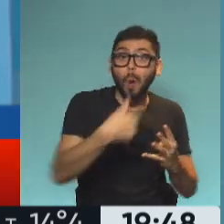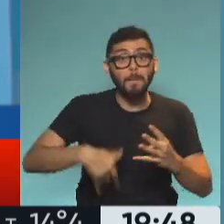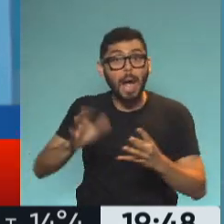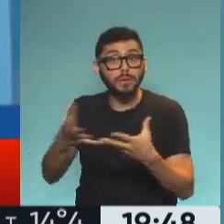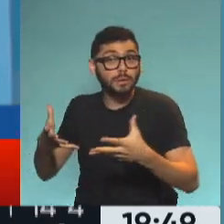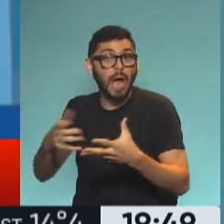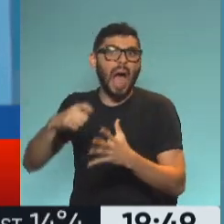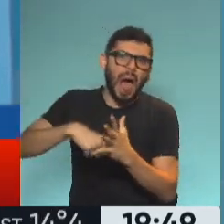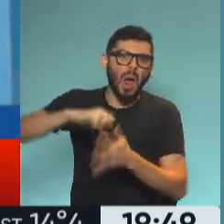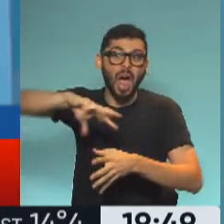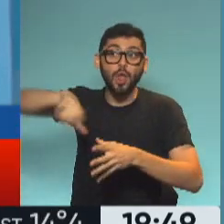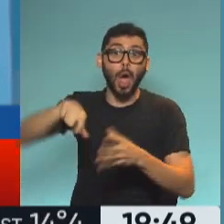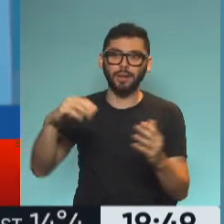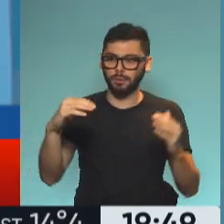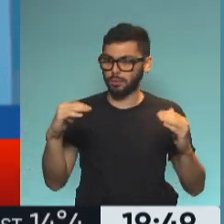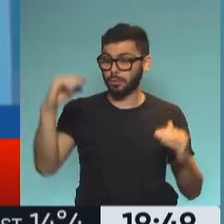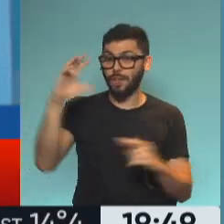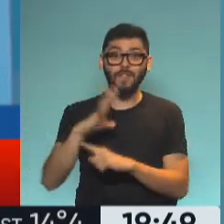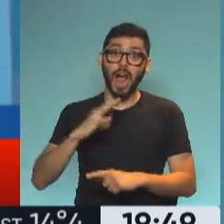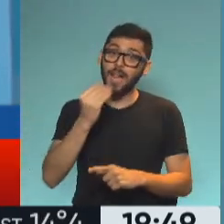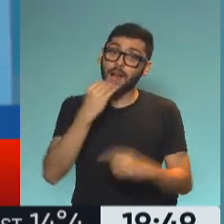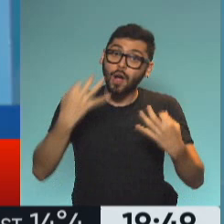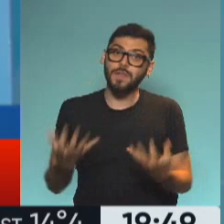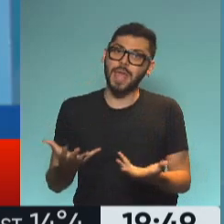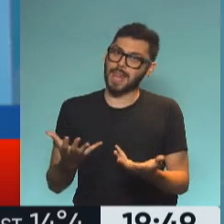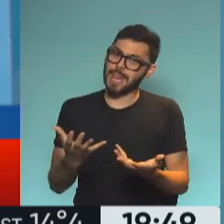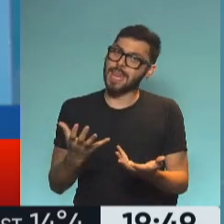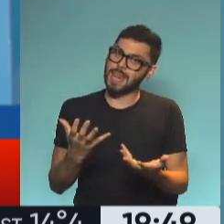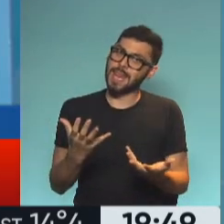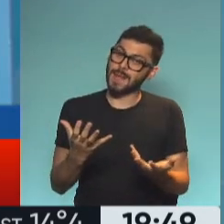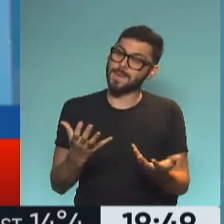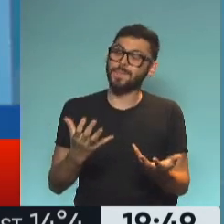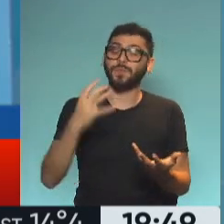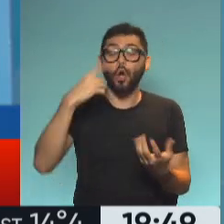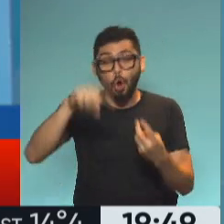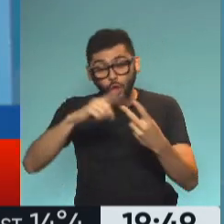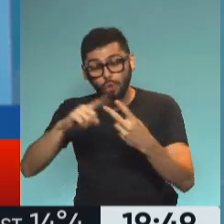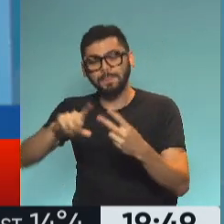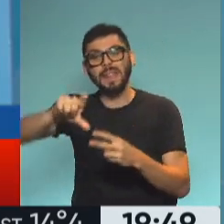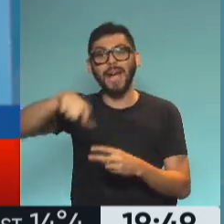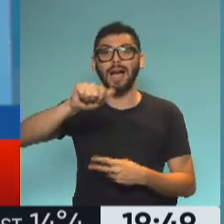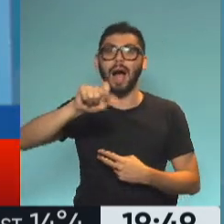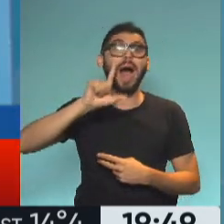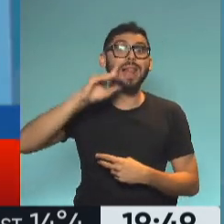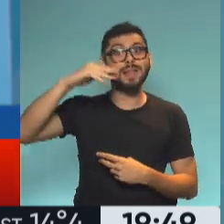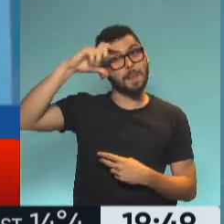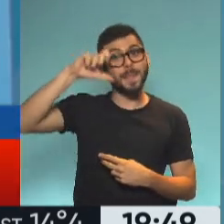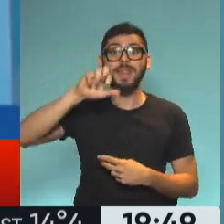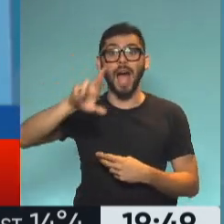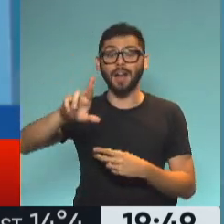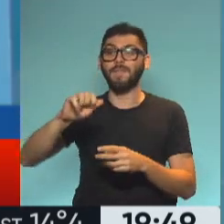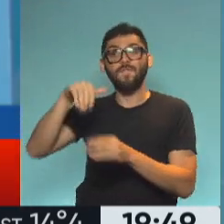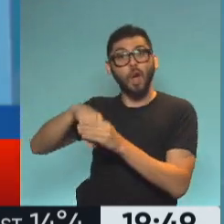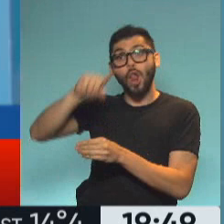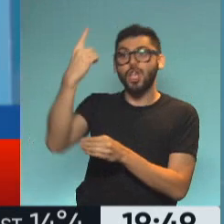claramente un tema clave. El otro punto que estamos apuntando es que con la tarjeta alimentar creamos, ya se terminó de desarrollar el Banco